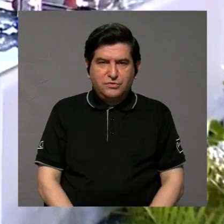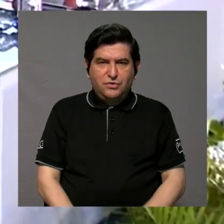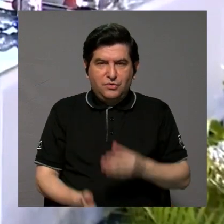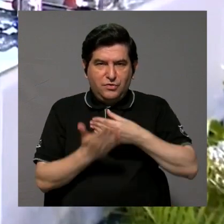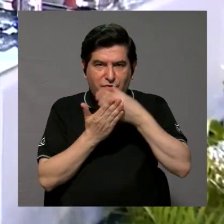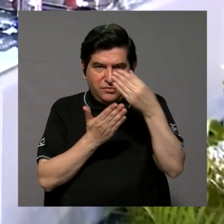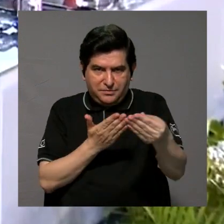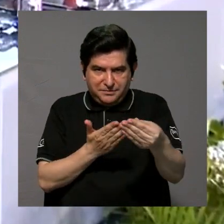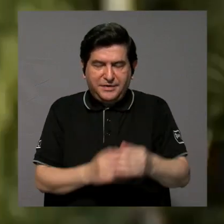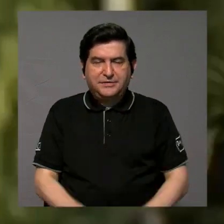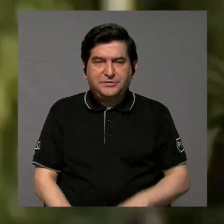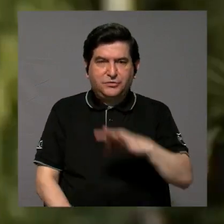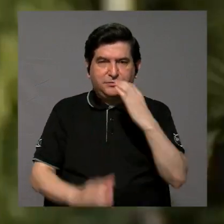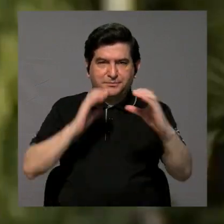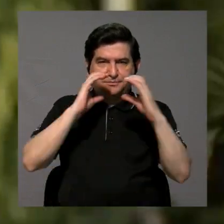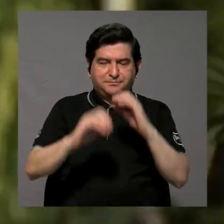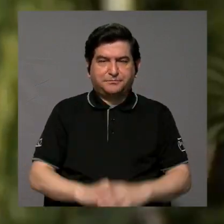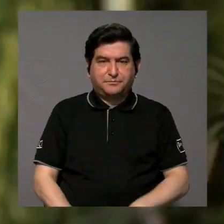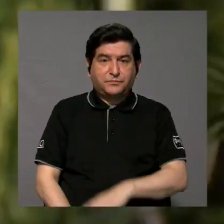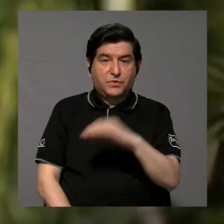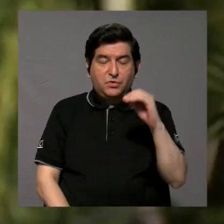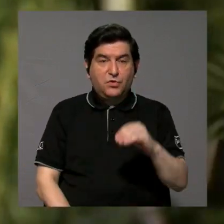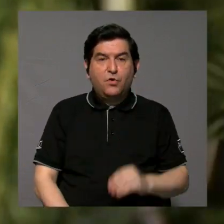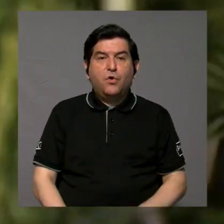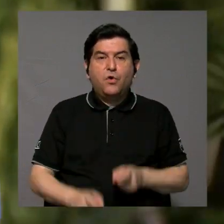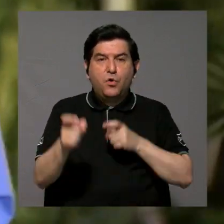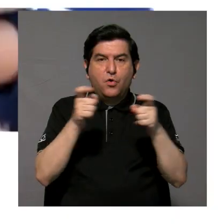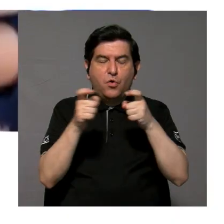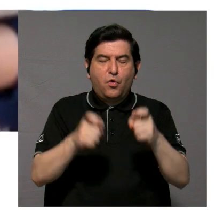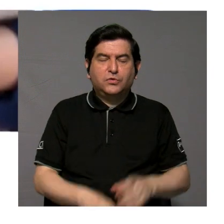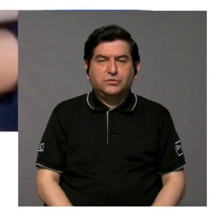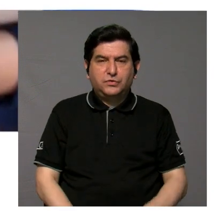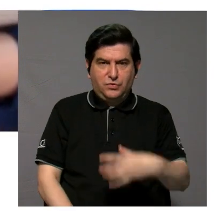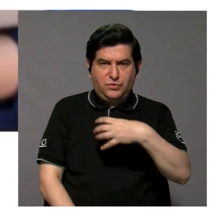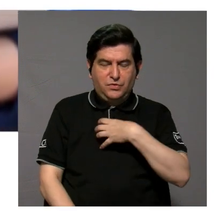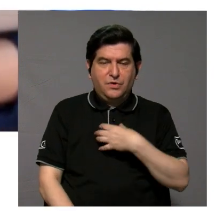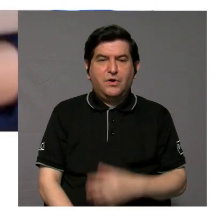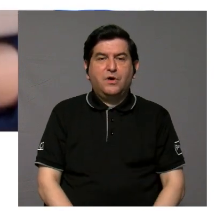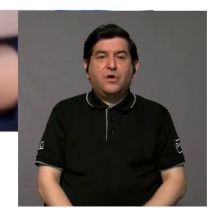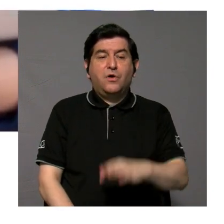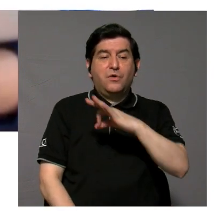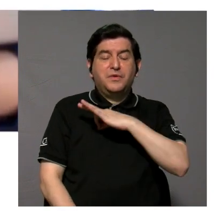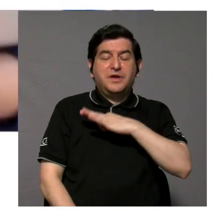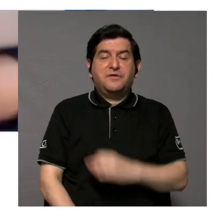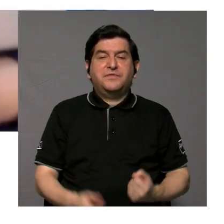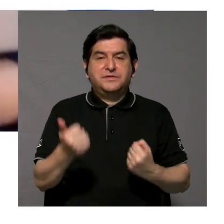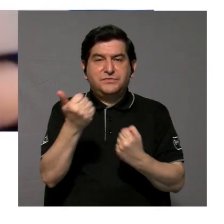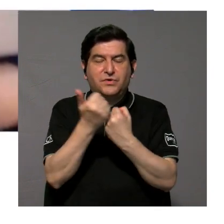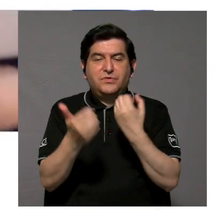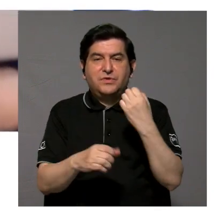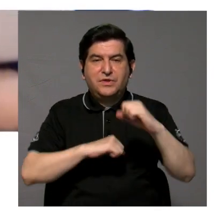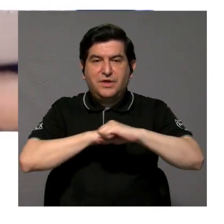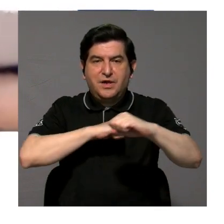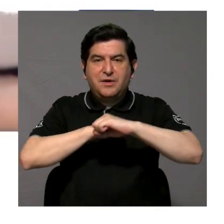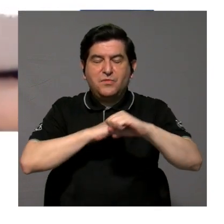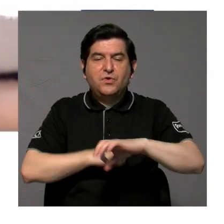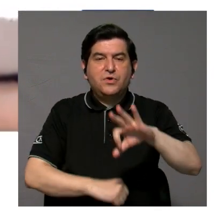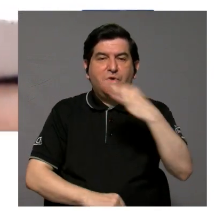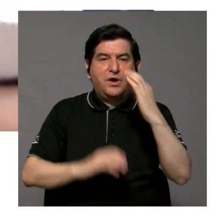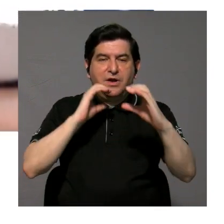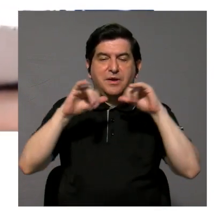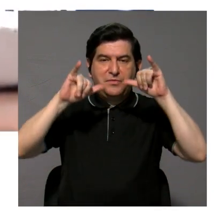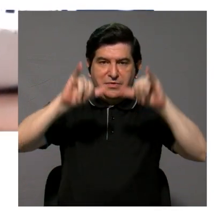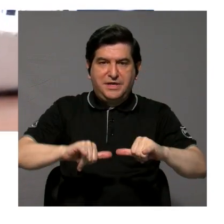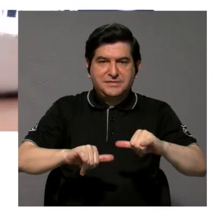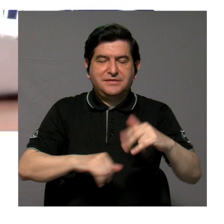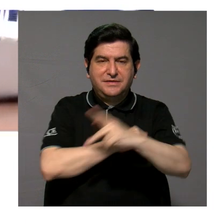propiedad de los medios que quedan, o el control de la propiedad o el favorecimiento de pauta publicitaria de los medios que quedan en el país. Es